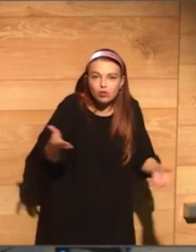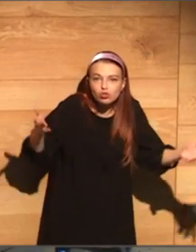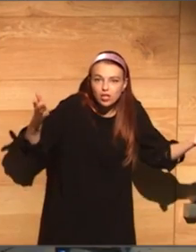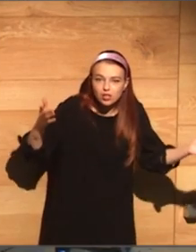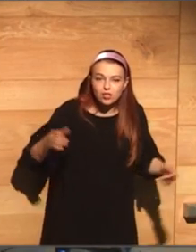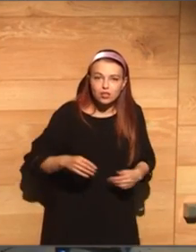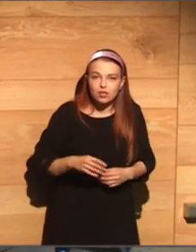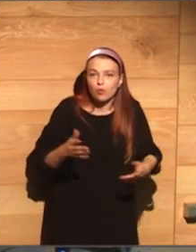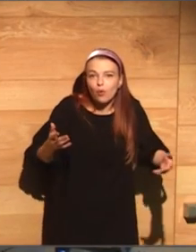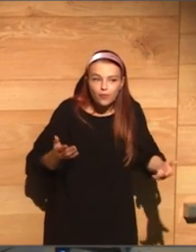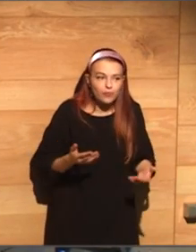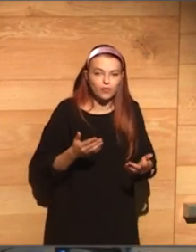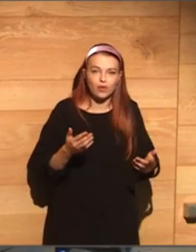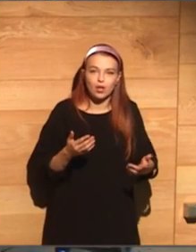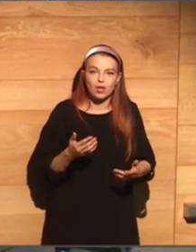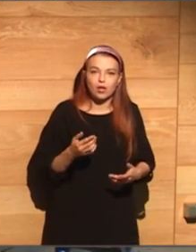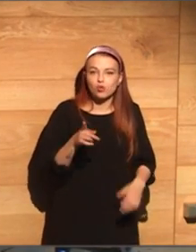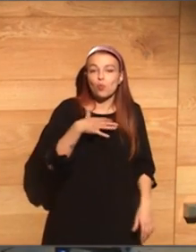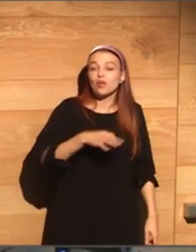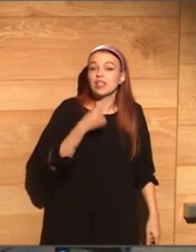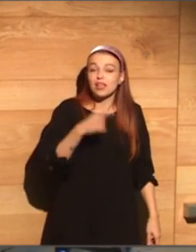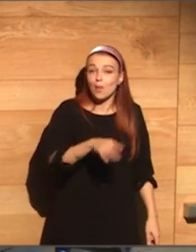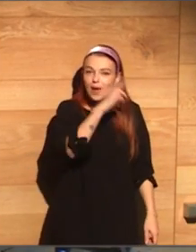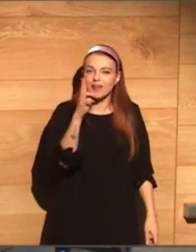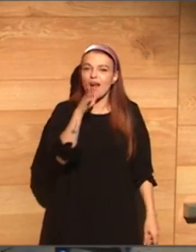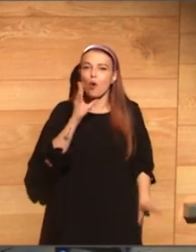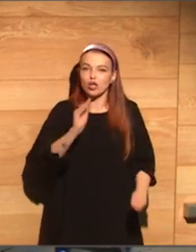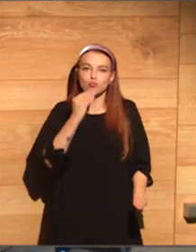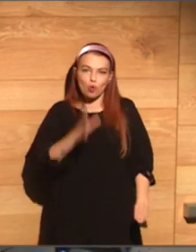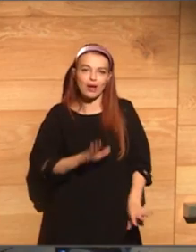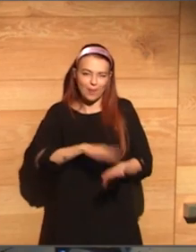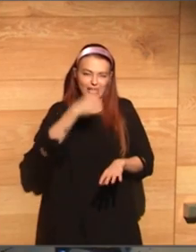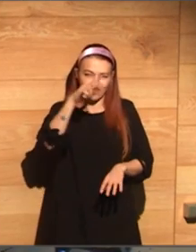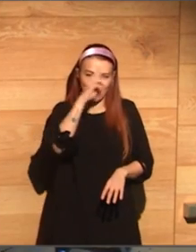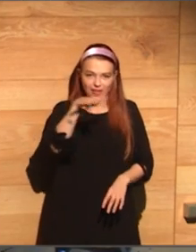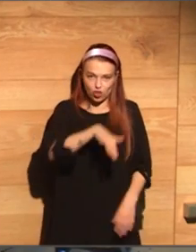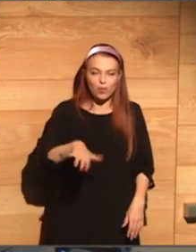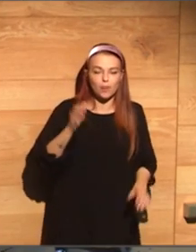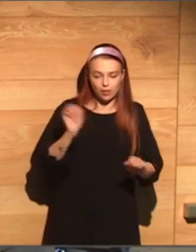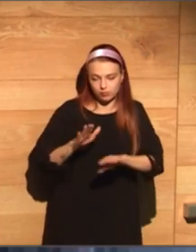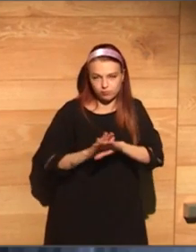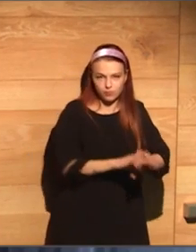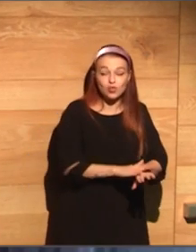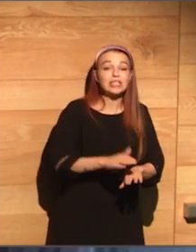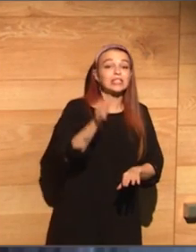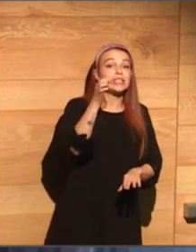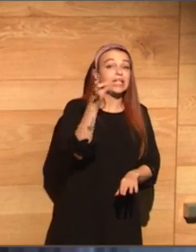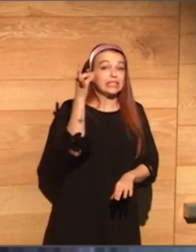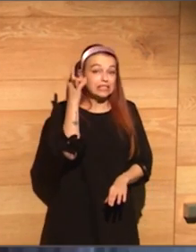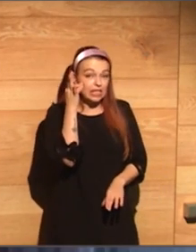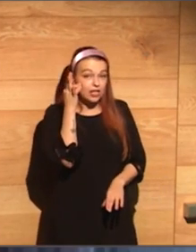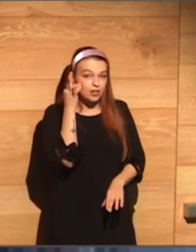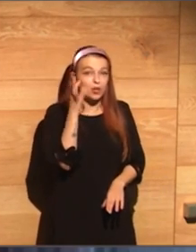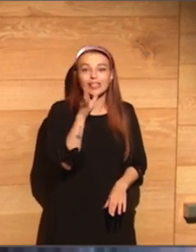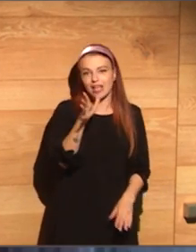decir simplemente lo buena que es el agua de Madrid, por ejemplo, y así ya lo ubicamos. Entonces, la chica de la localidad y el... El agua